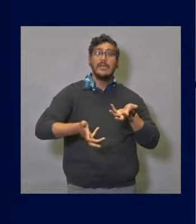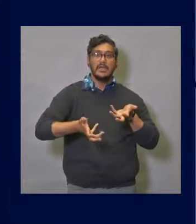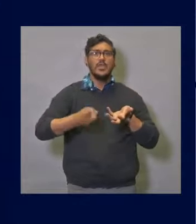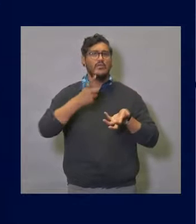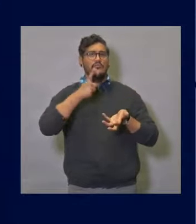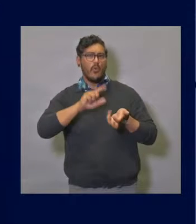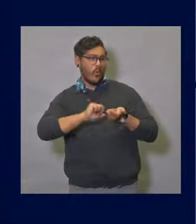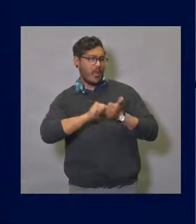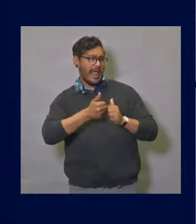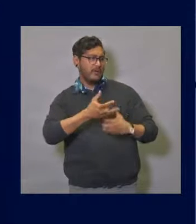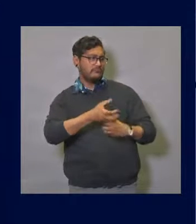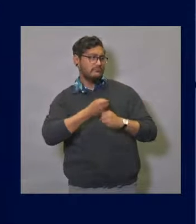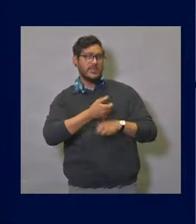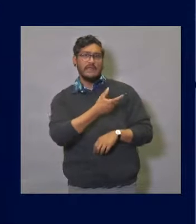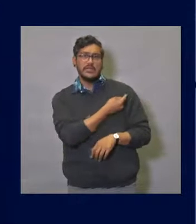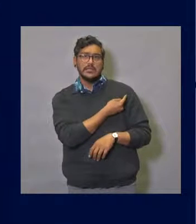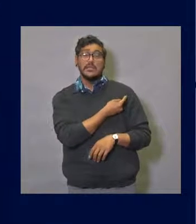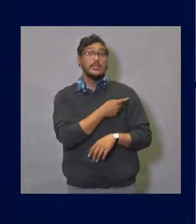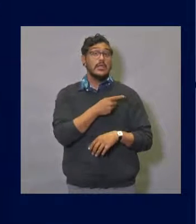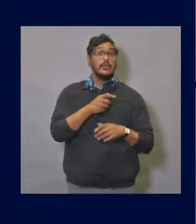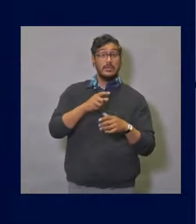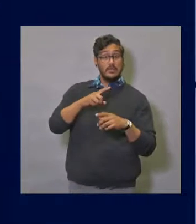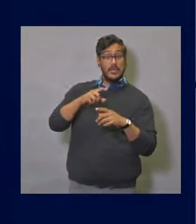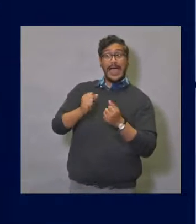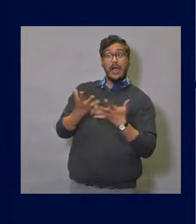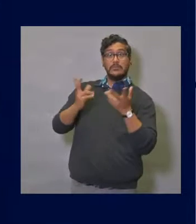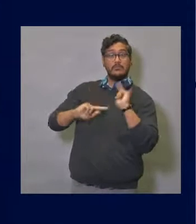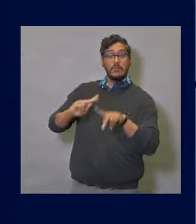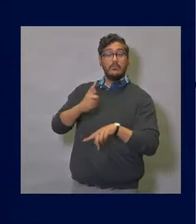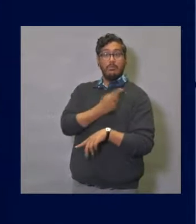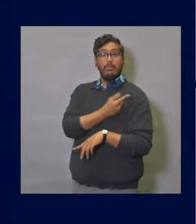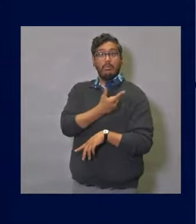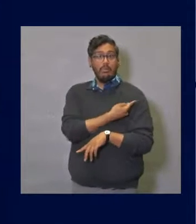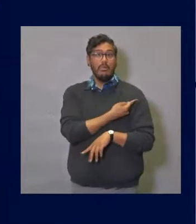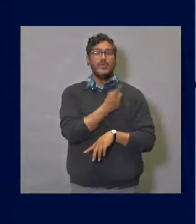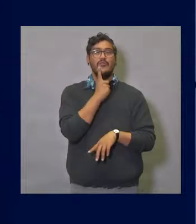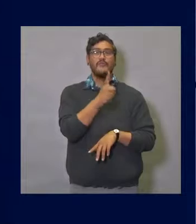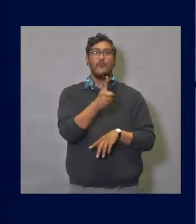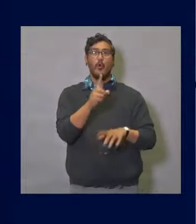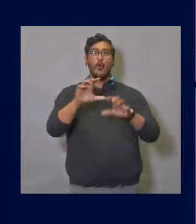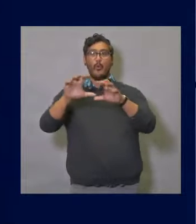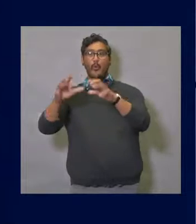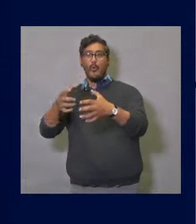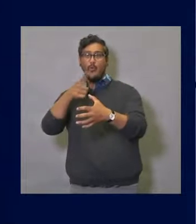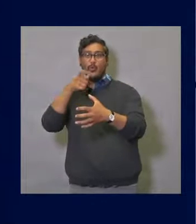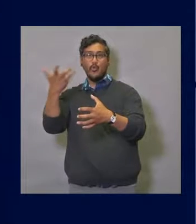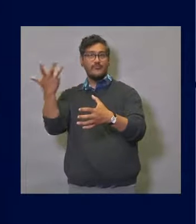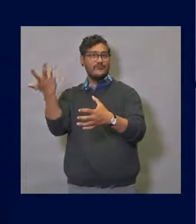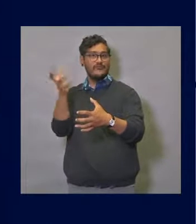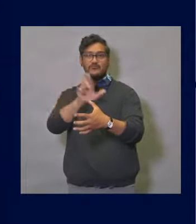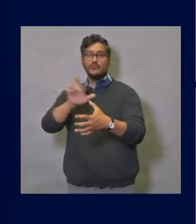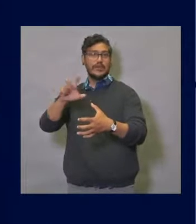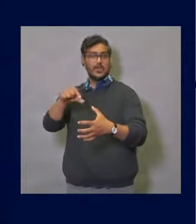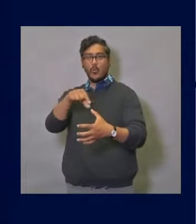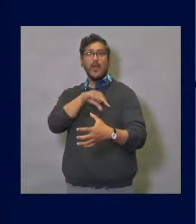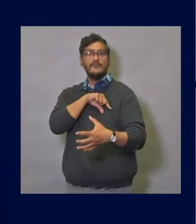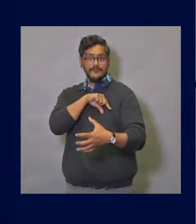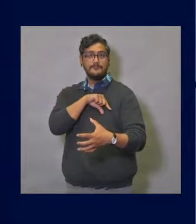las vacunas y el suministro de vacunas a las poblaciones calificadas por el estado.